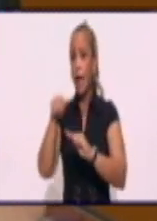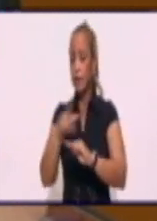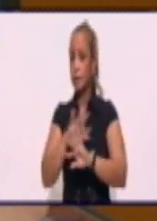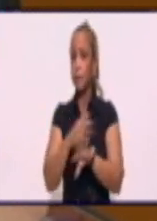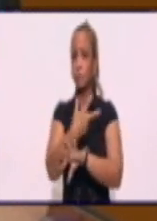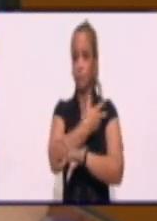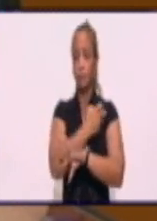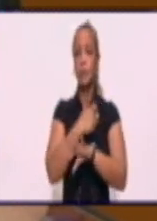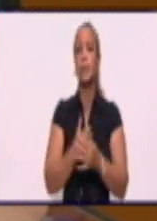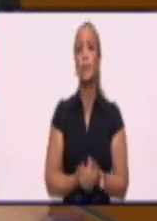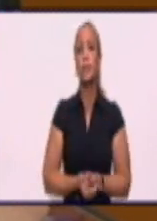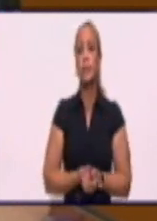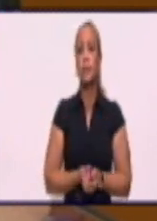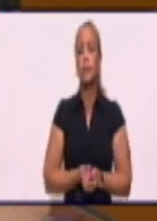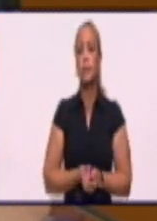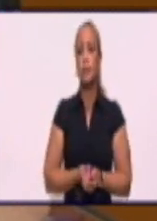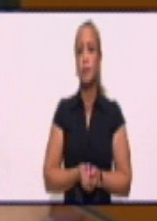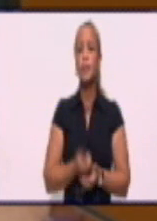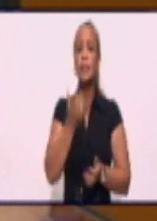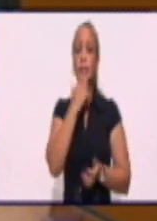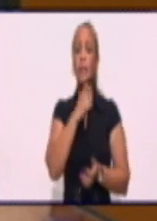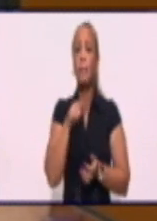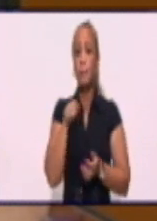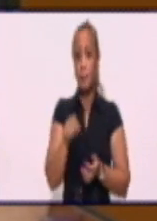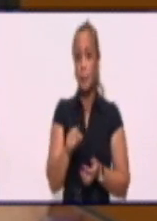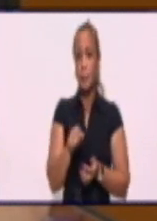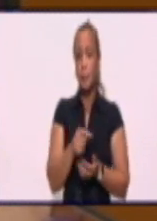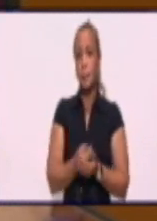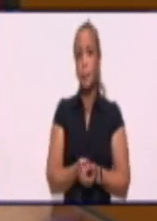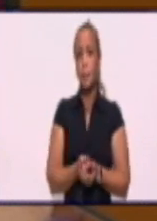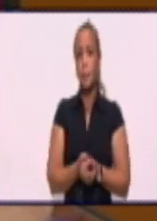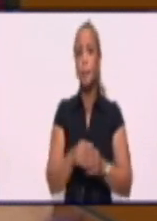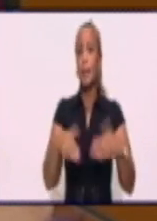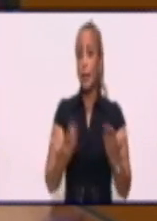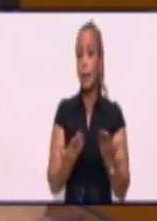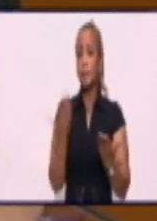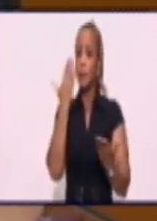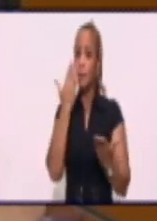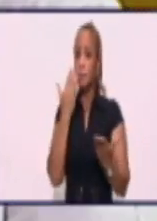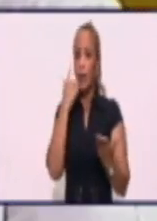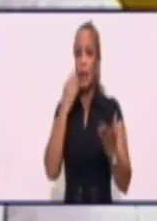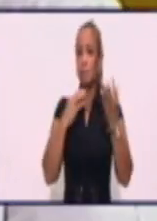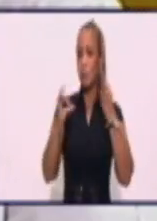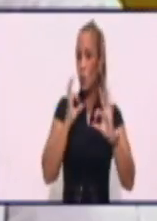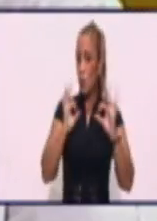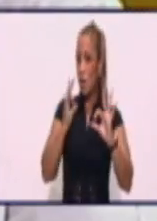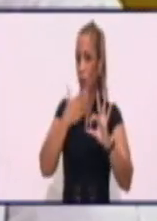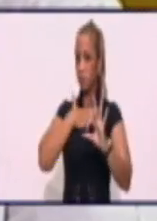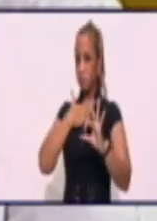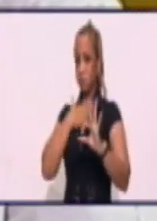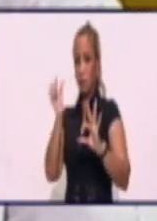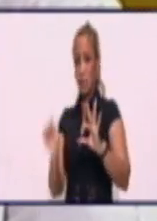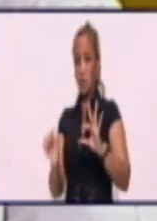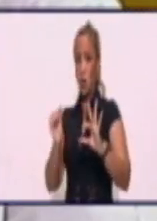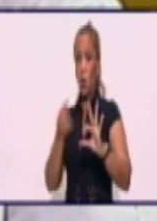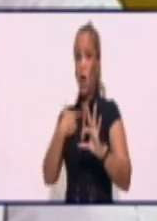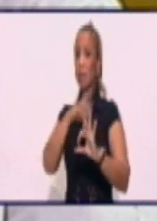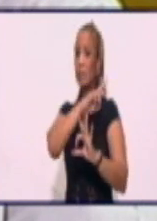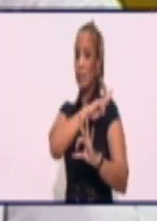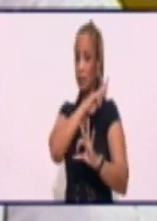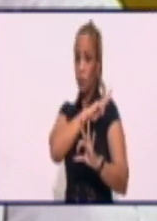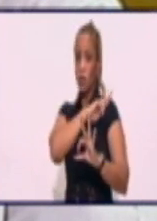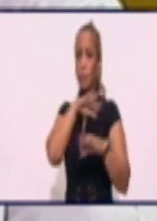Y también es una premisa el autocuidado, la responsabilidad y el autocuidado en no